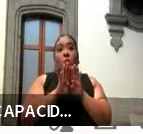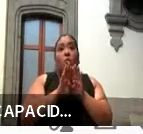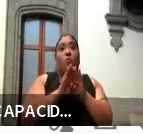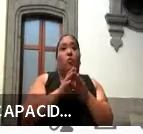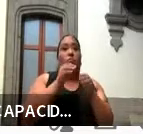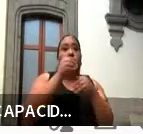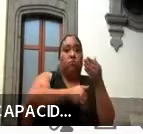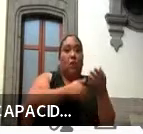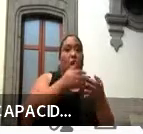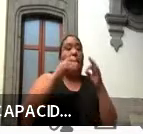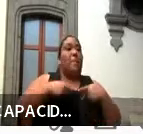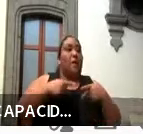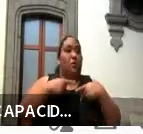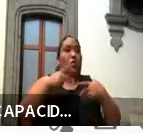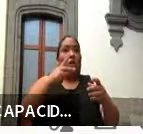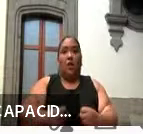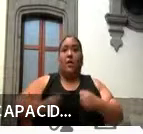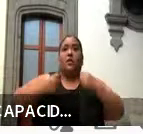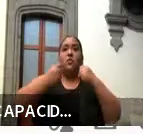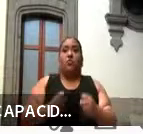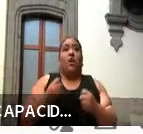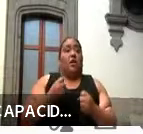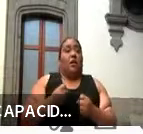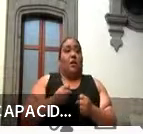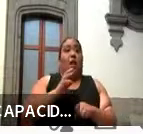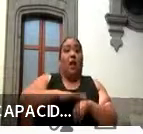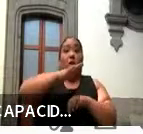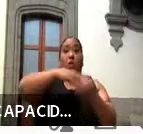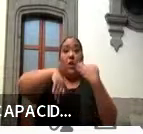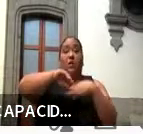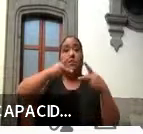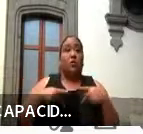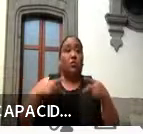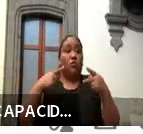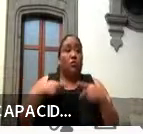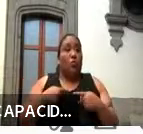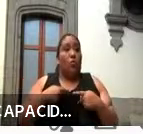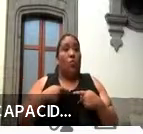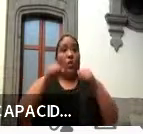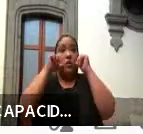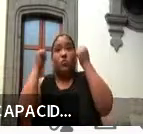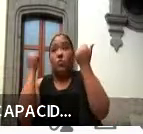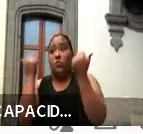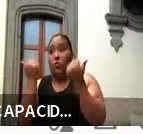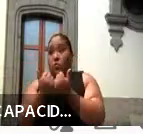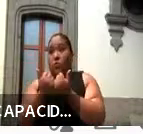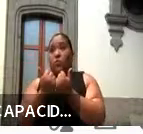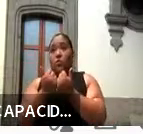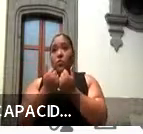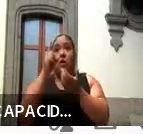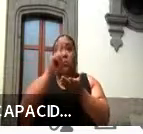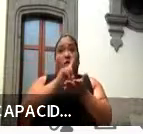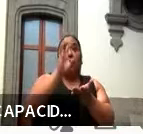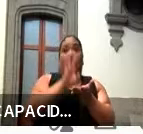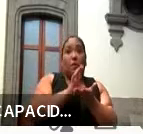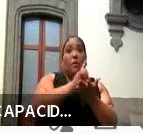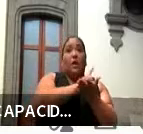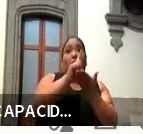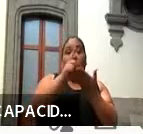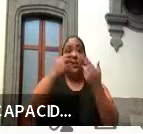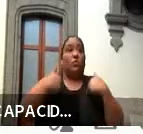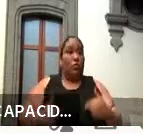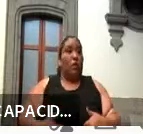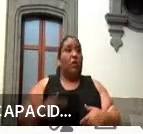que asegurar efectivamente que las personas con discapacidad, las organizaciones de y para por los derechos de las personas con